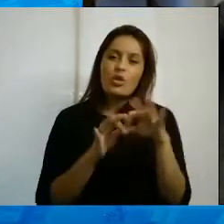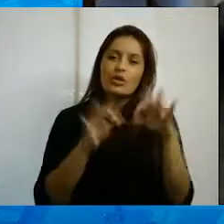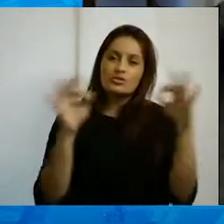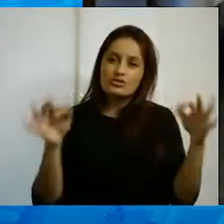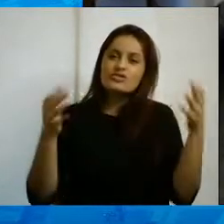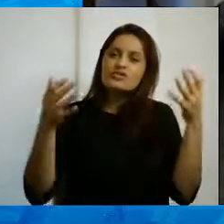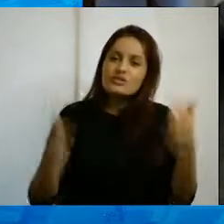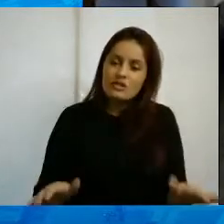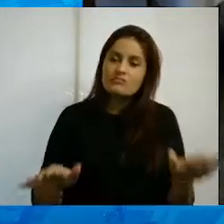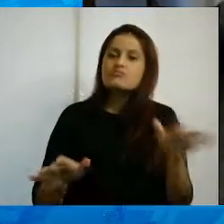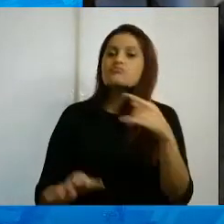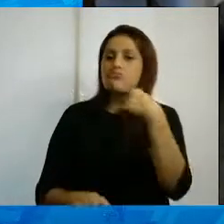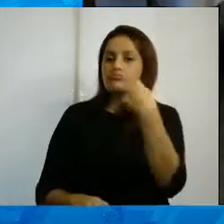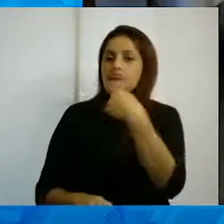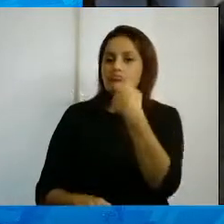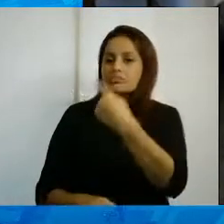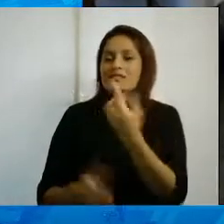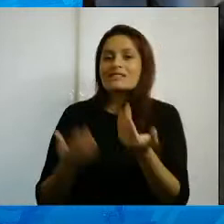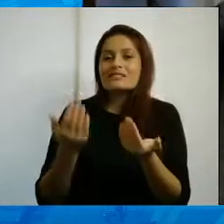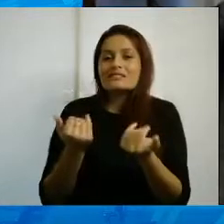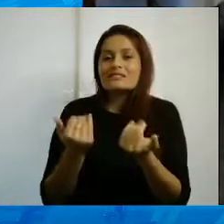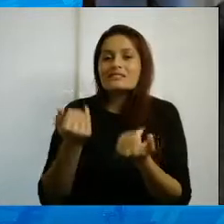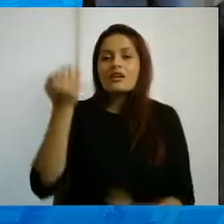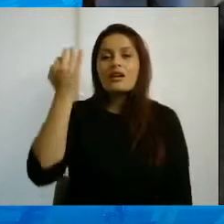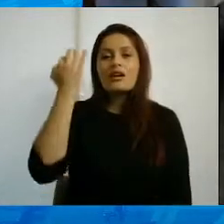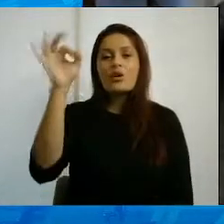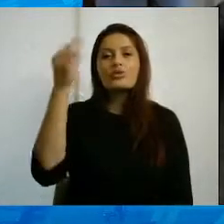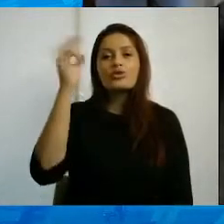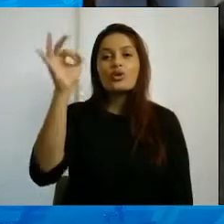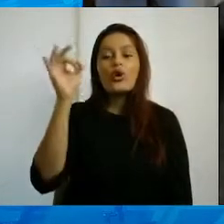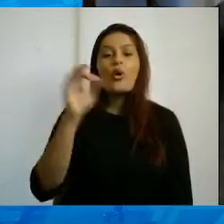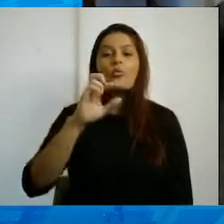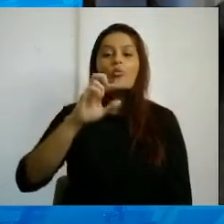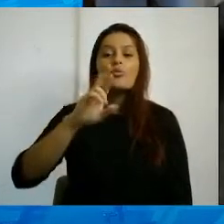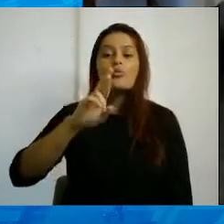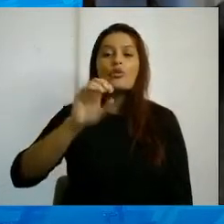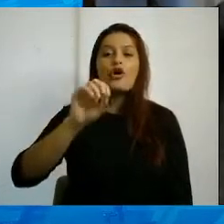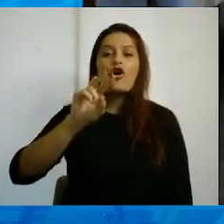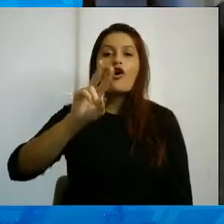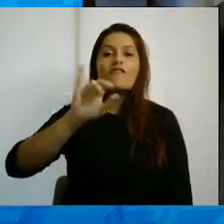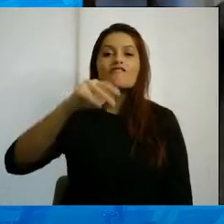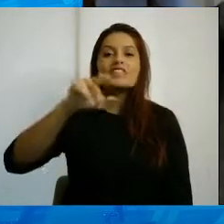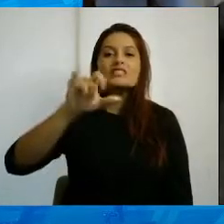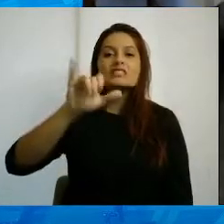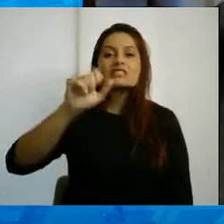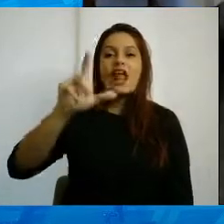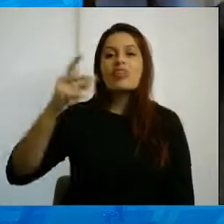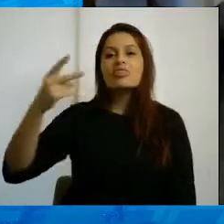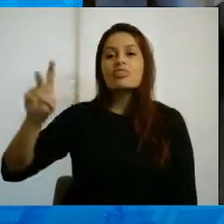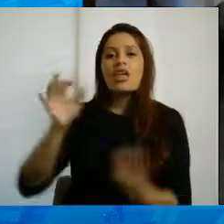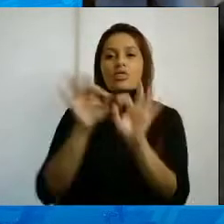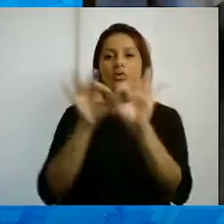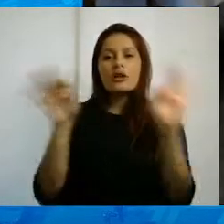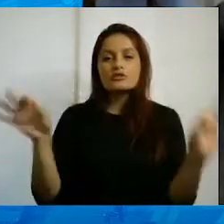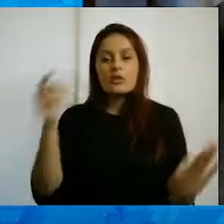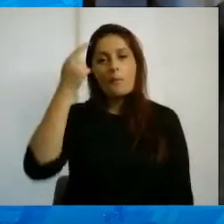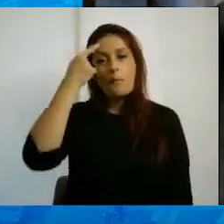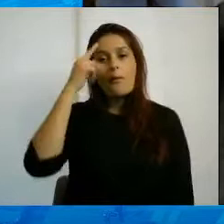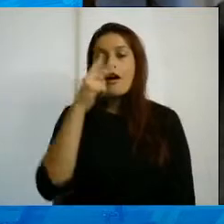estamos solicitando reunión con la Provincial de Educación para poder ver